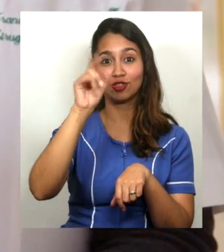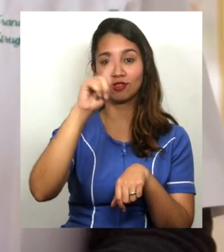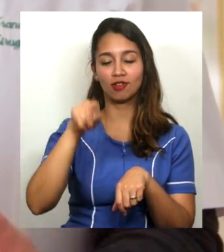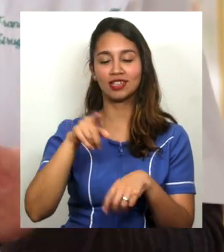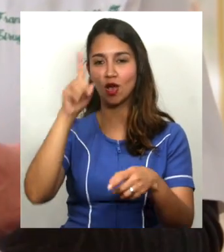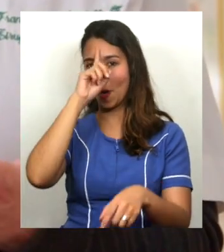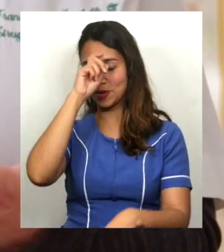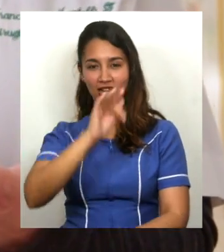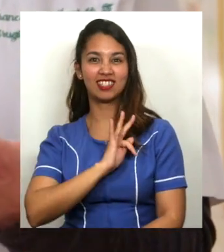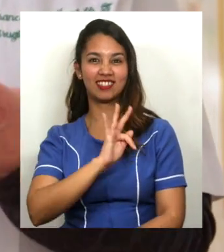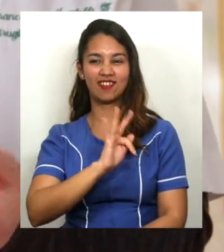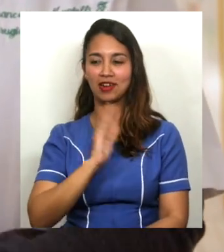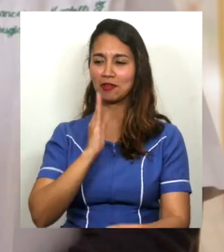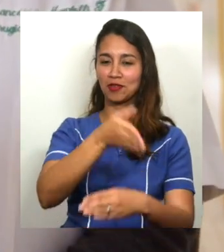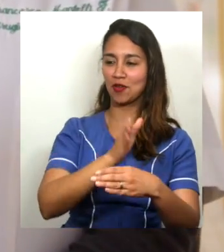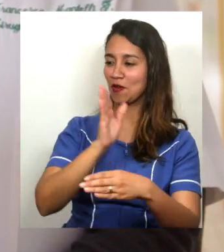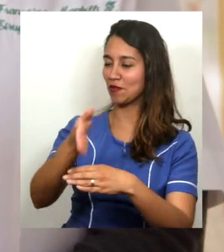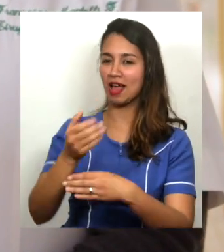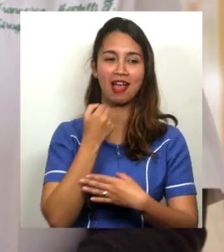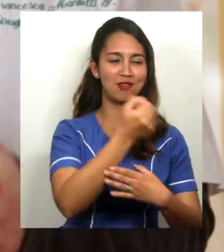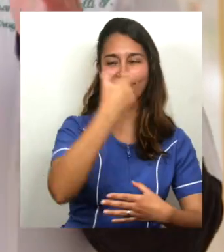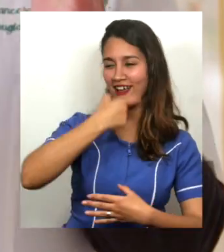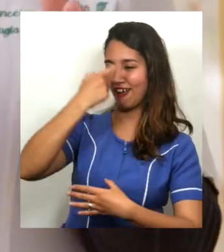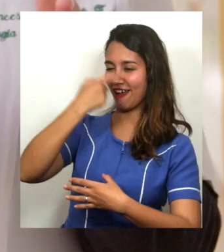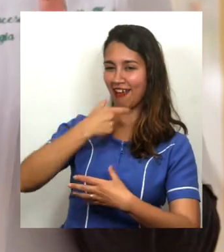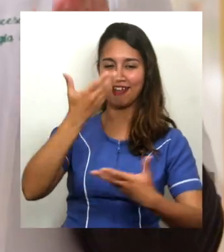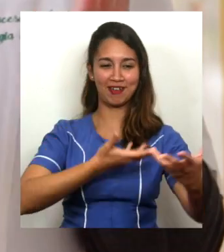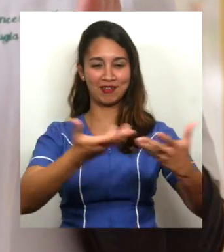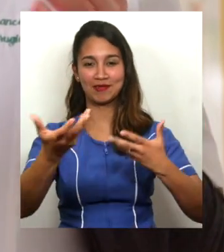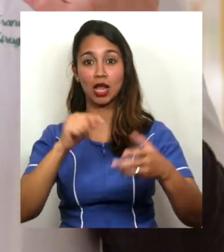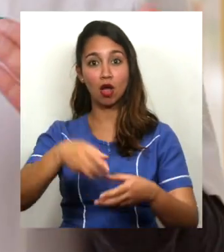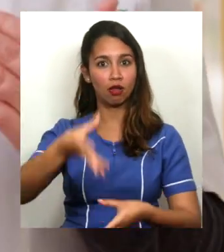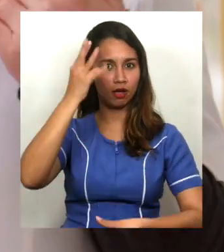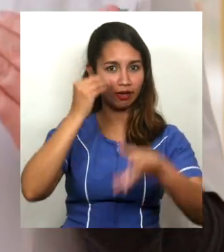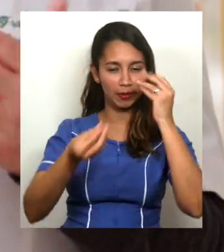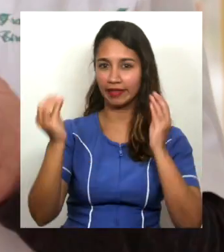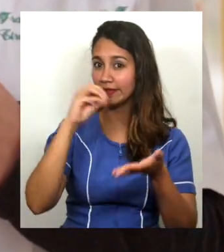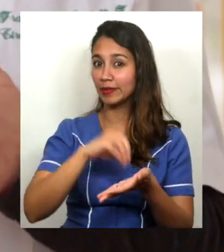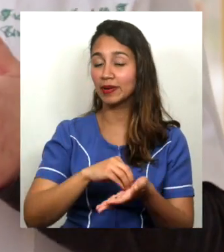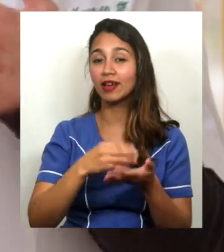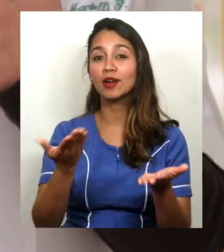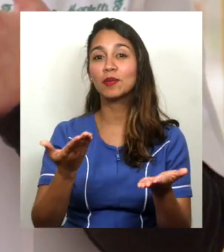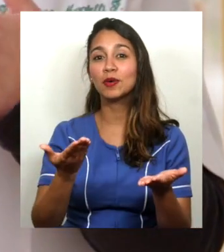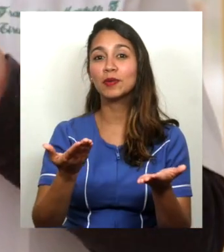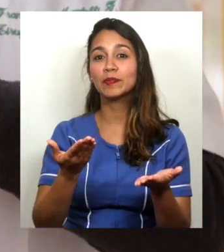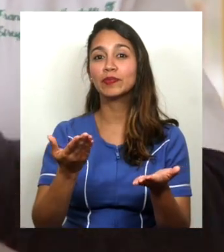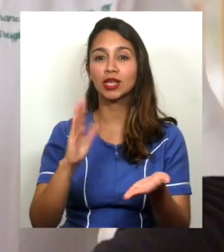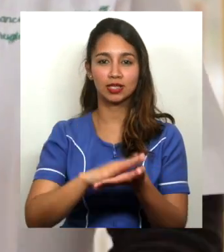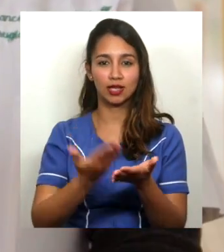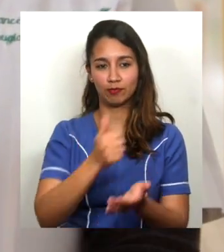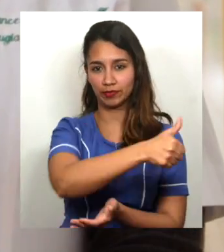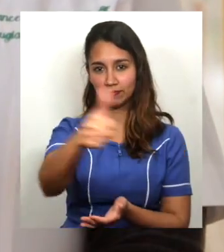de San Fernando entregando un momento de alegría. Los invitamos a conocer más de esta hermosa iniciativa en la